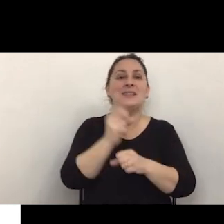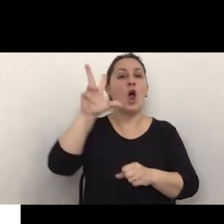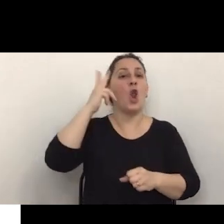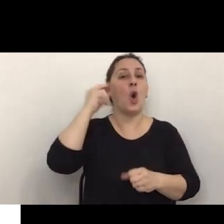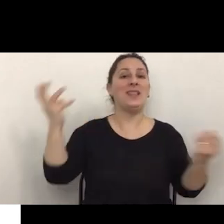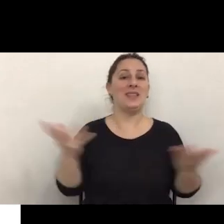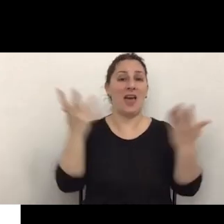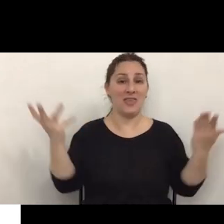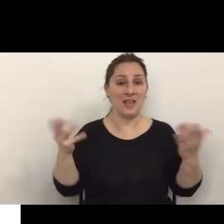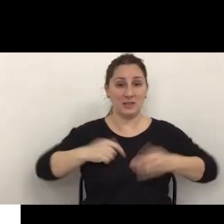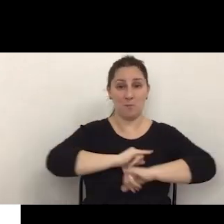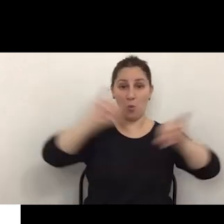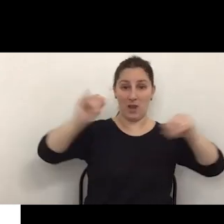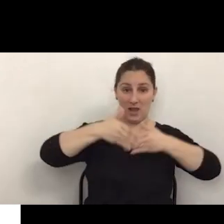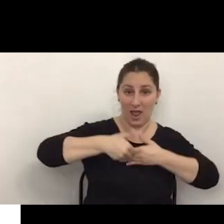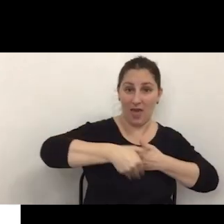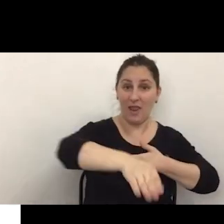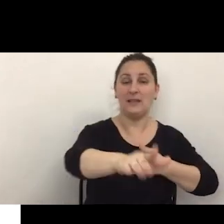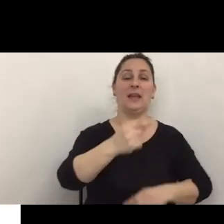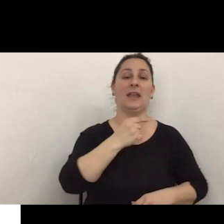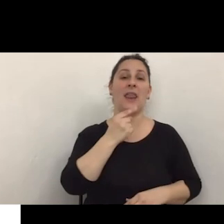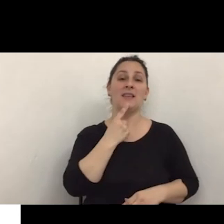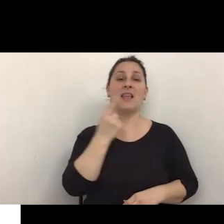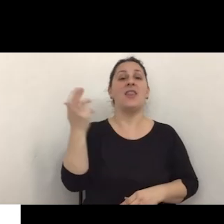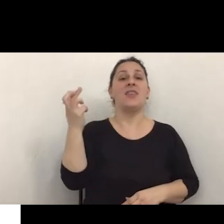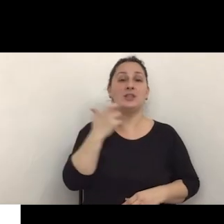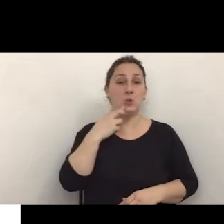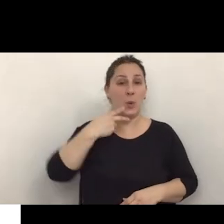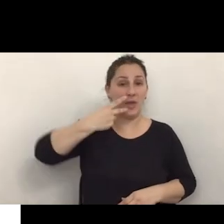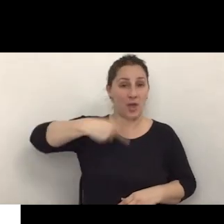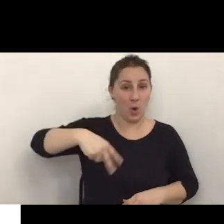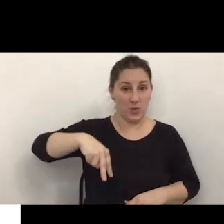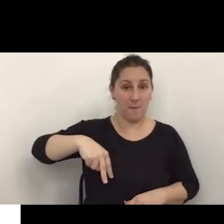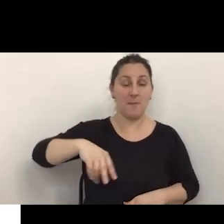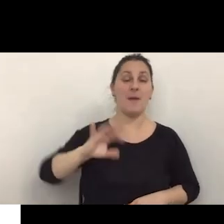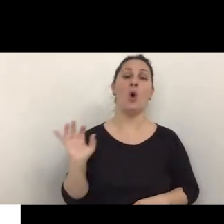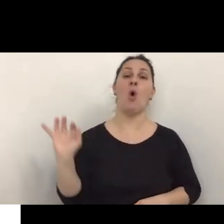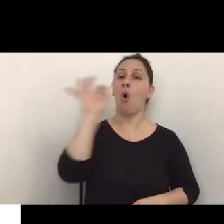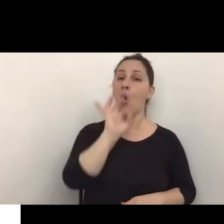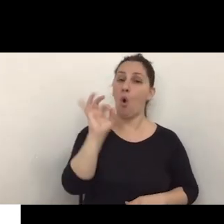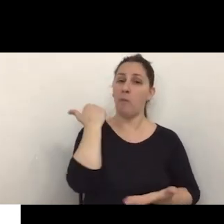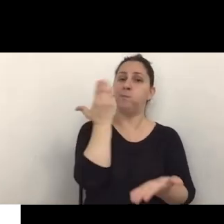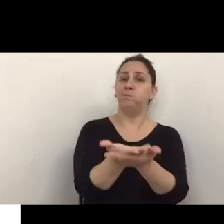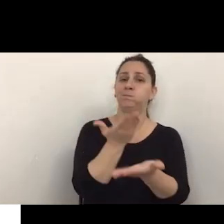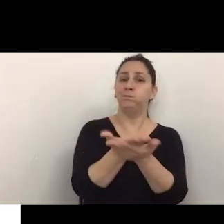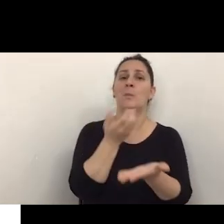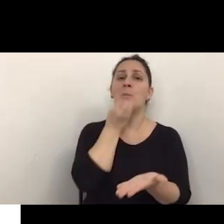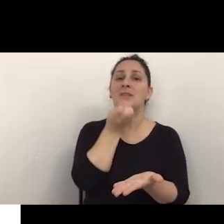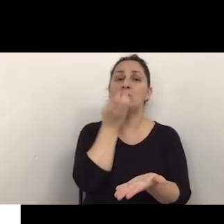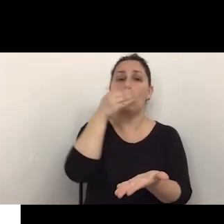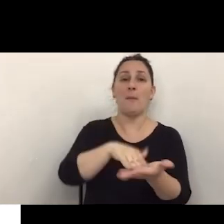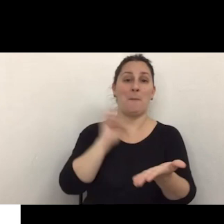corridos desde la publicación, es decir, hasta el 19 de noviembre, o presentó la declaración pero no